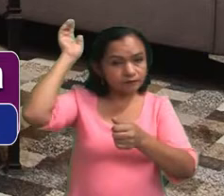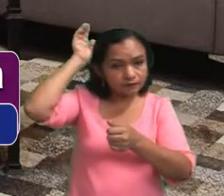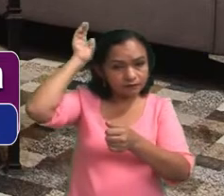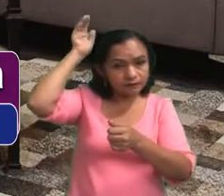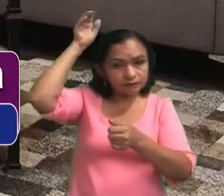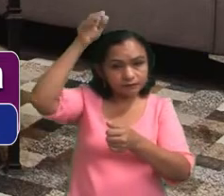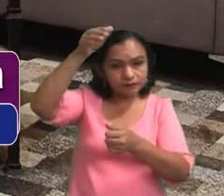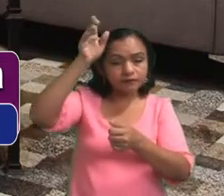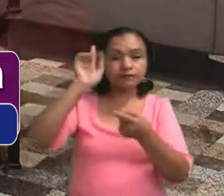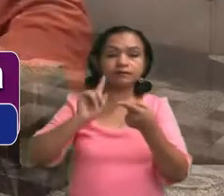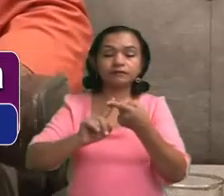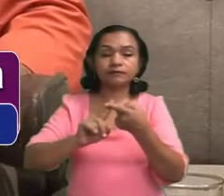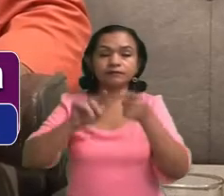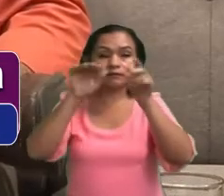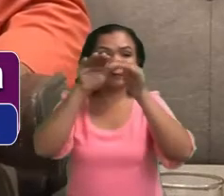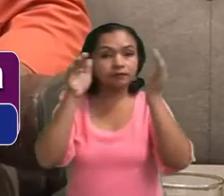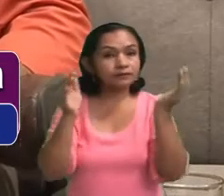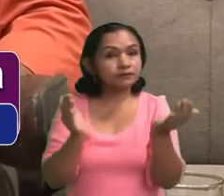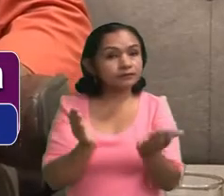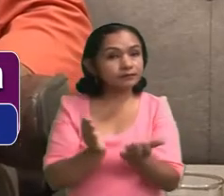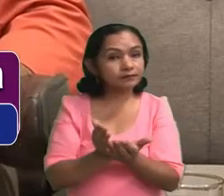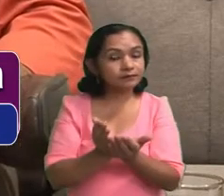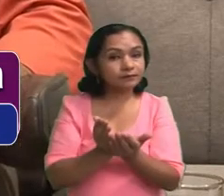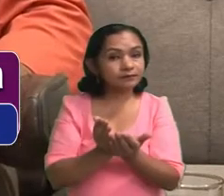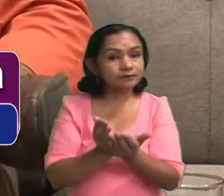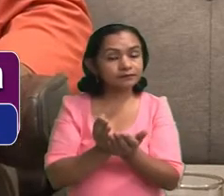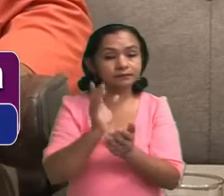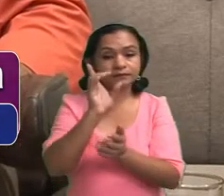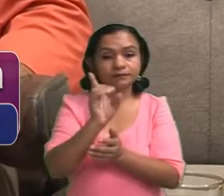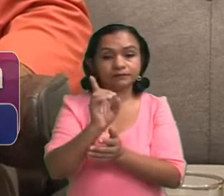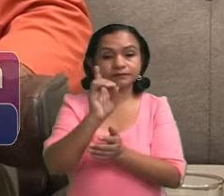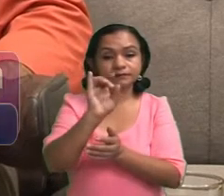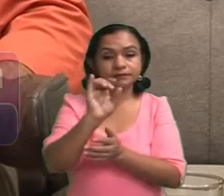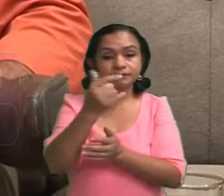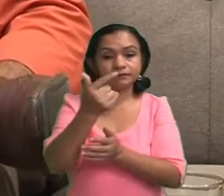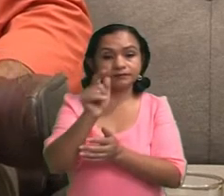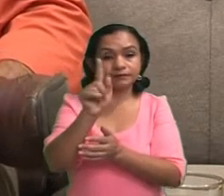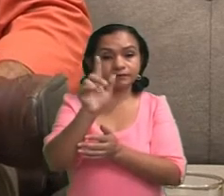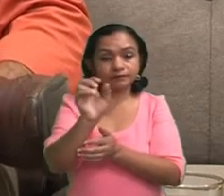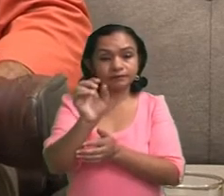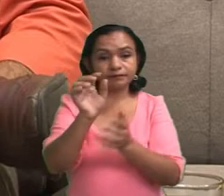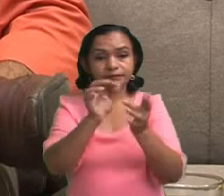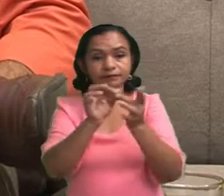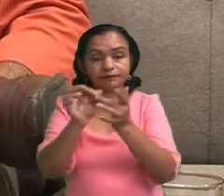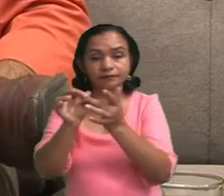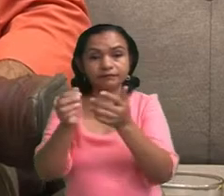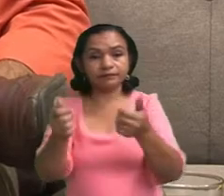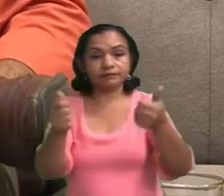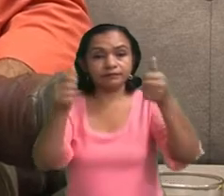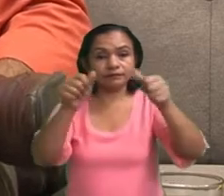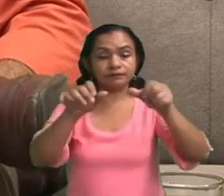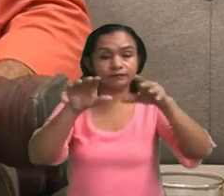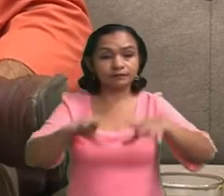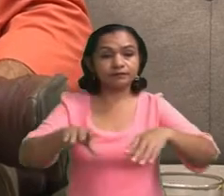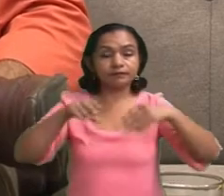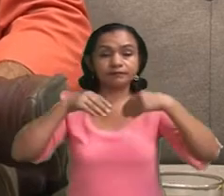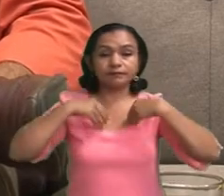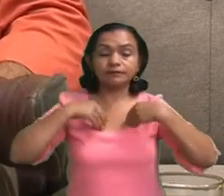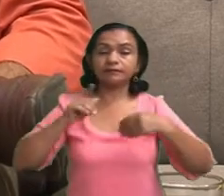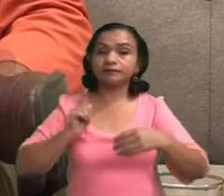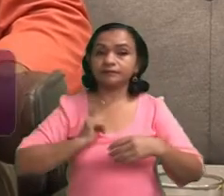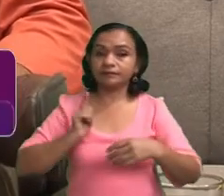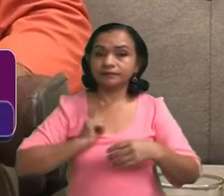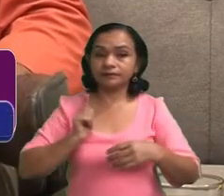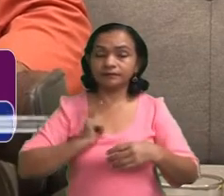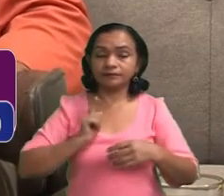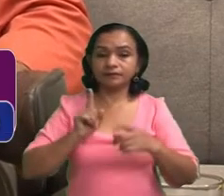único país en el mundo que tiene un digesto específico aprobado, o el primero en tenerlo aprobado,